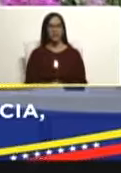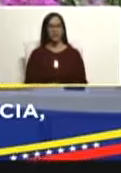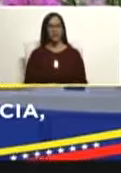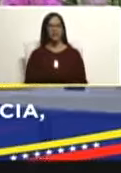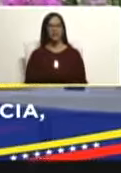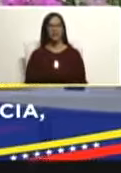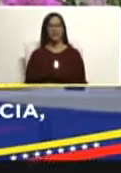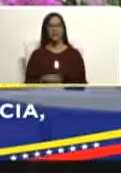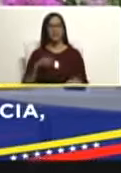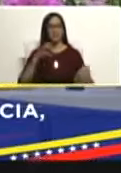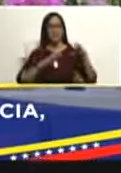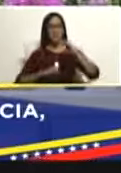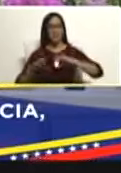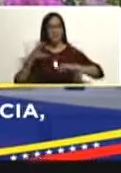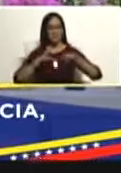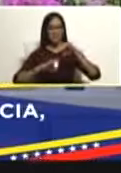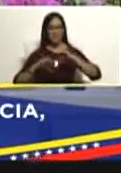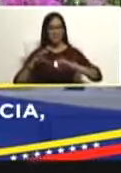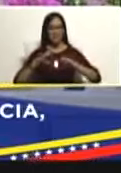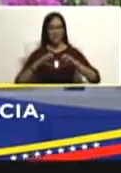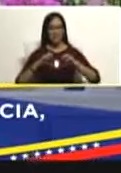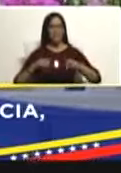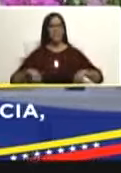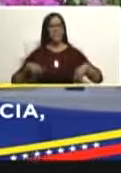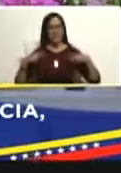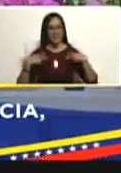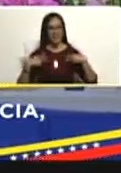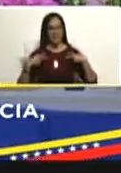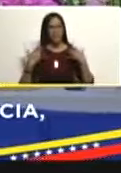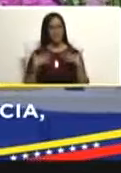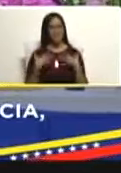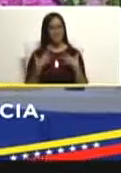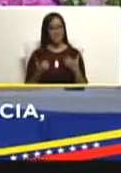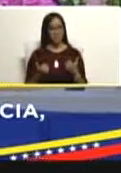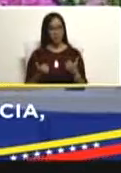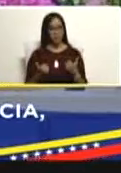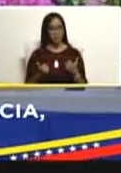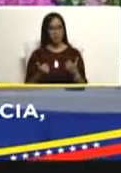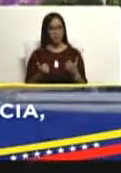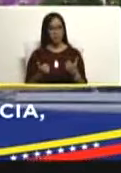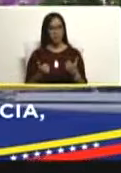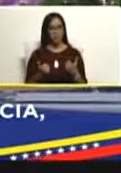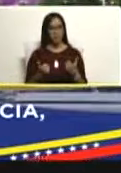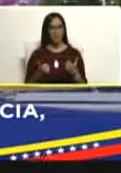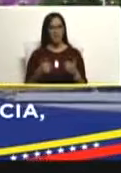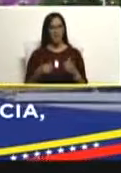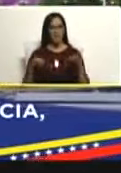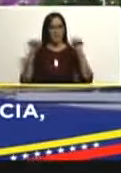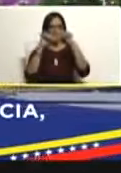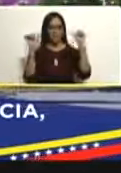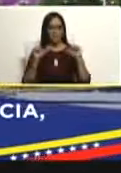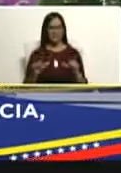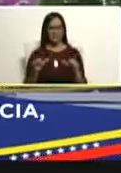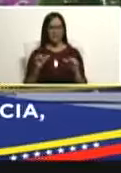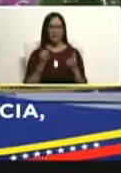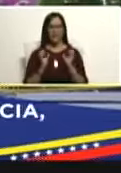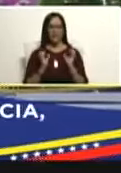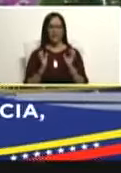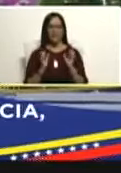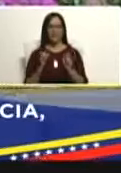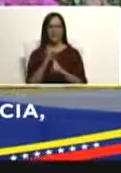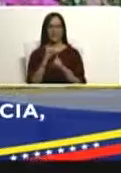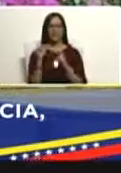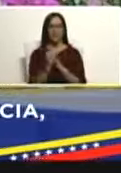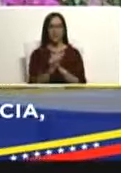ciencia para la vida, para la salud, en el gran marco de la emergencia climática,